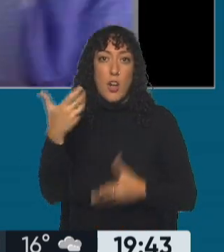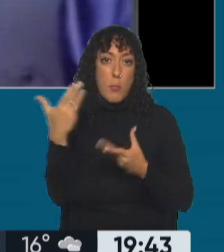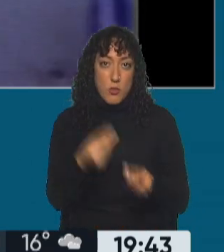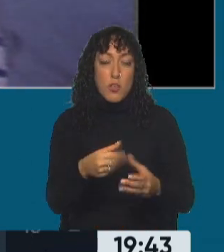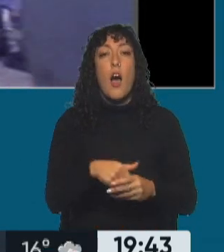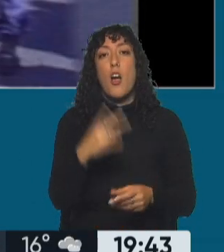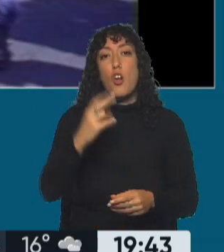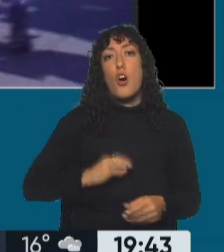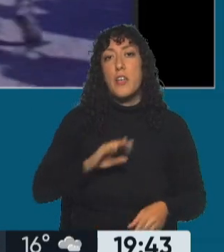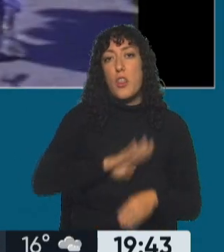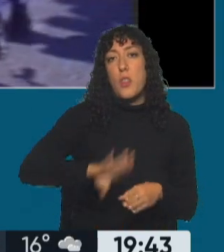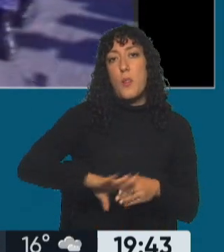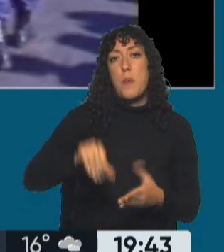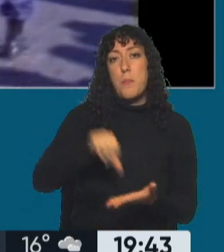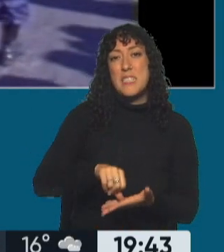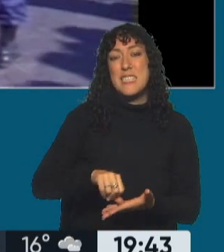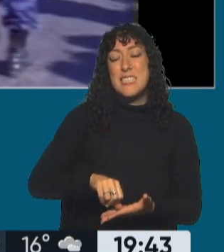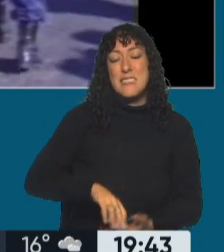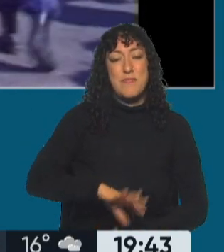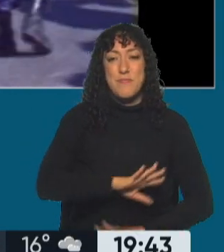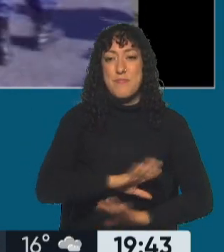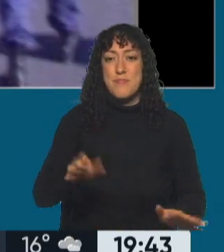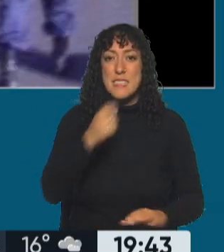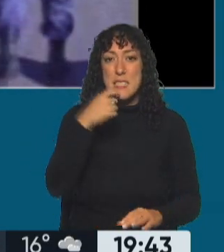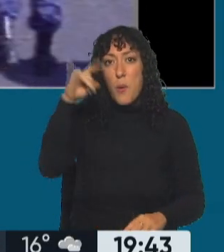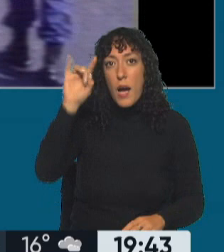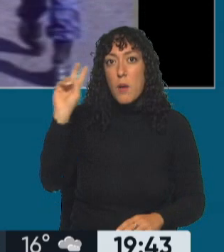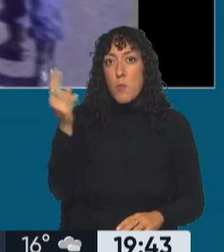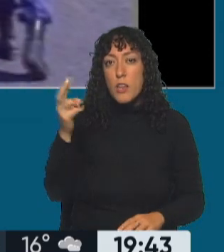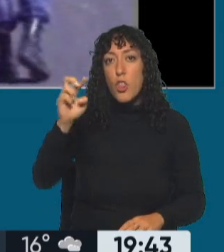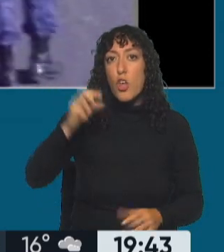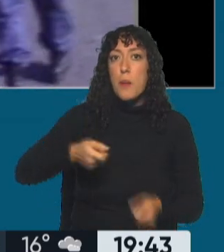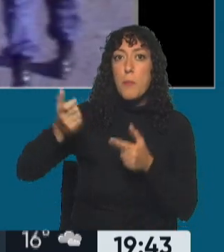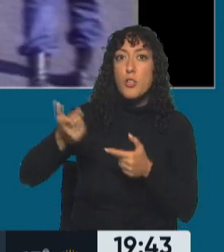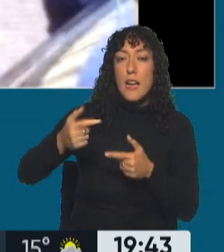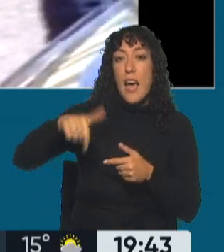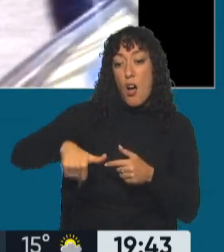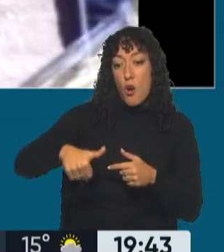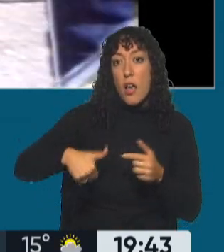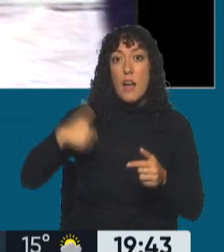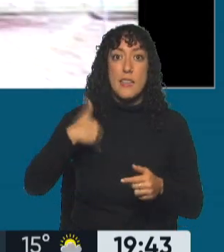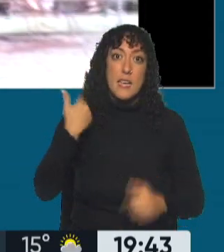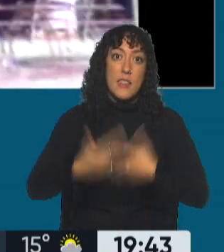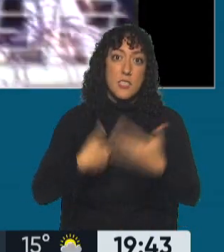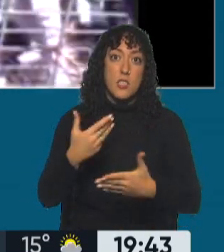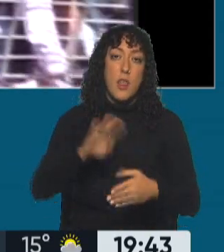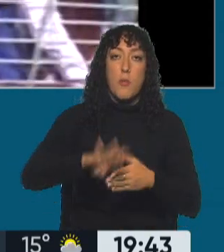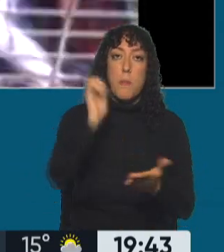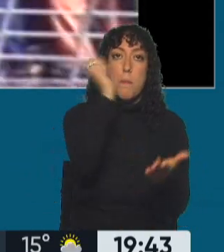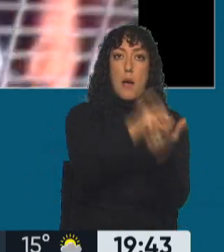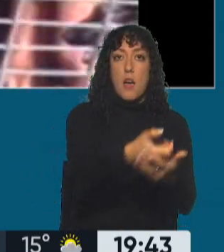esos 2 años se endeudó al país de manera tal que si ahora vaca muerta consigue dólares exportando, en vez de desarrollar a la Argentina, van a ir para pagar la